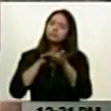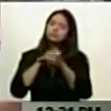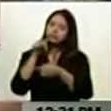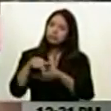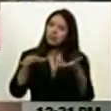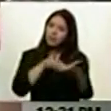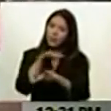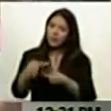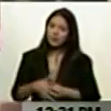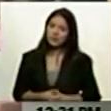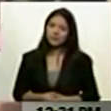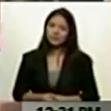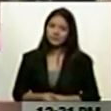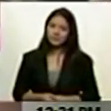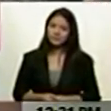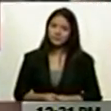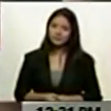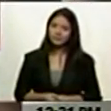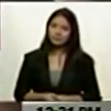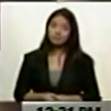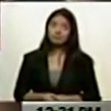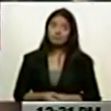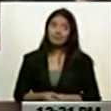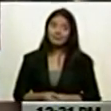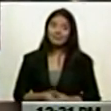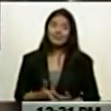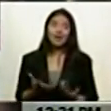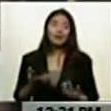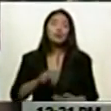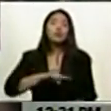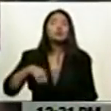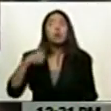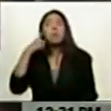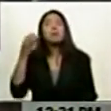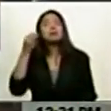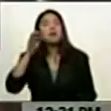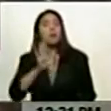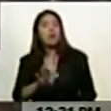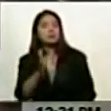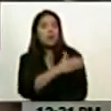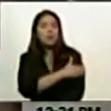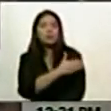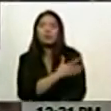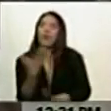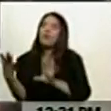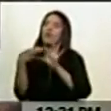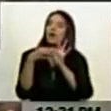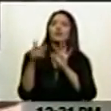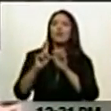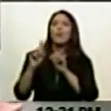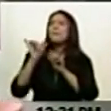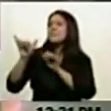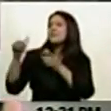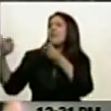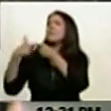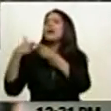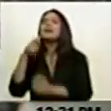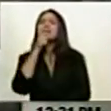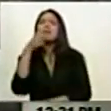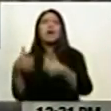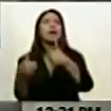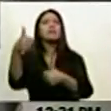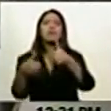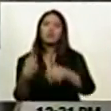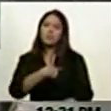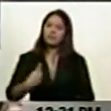superar esta emergencia? Es lo que nosotros aspirábamos de la oposición. No que se pusieran a pelear entre ellos a ver quién es el